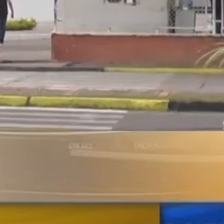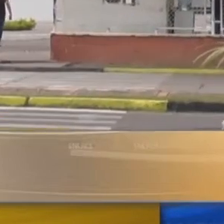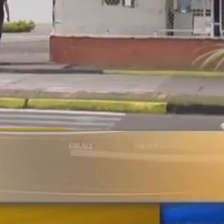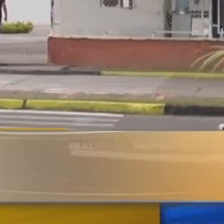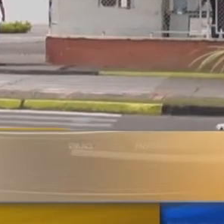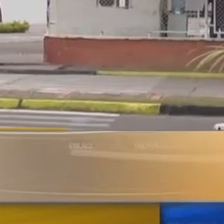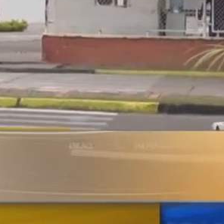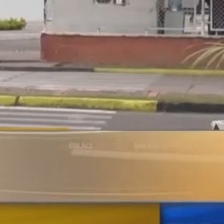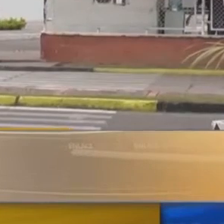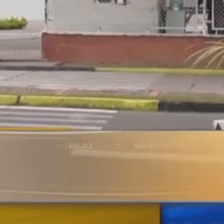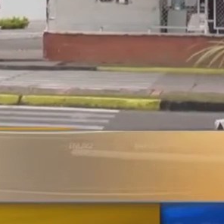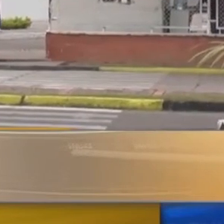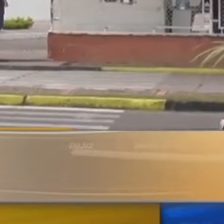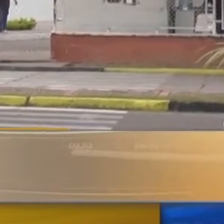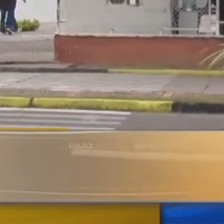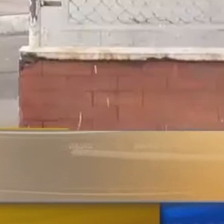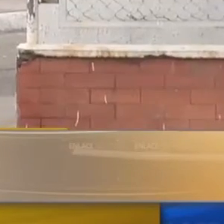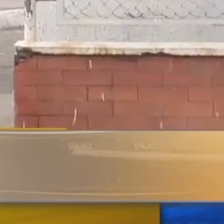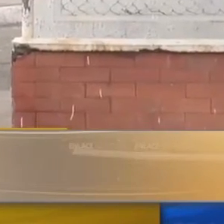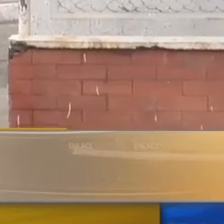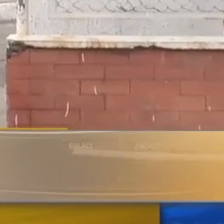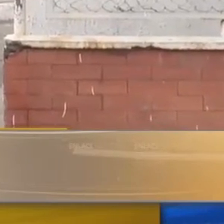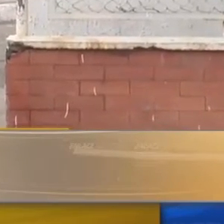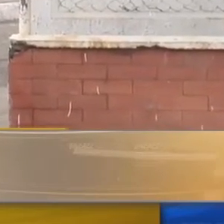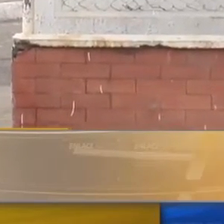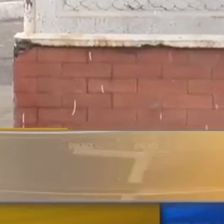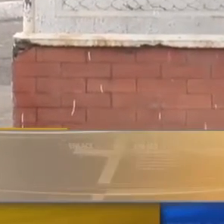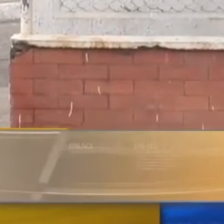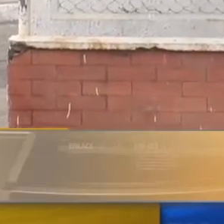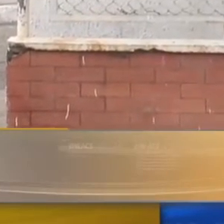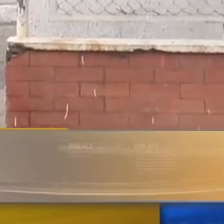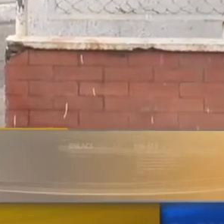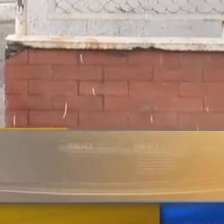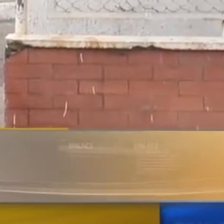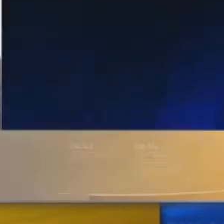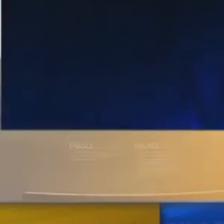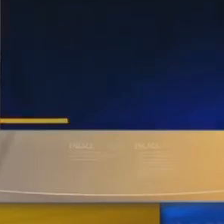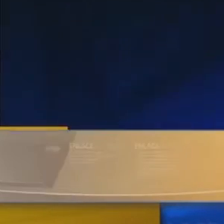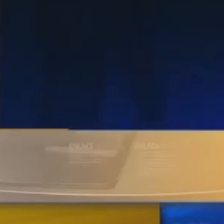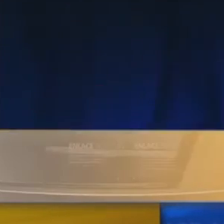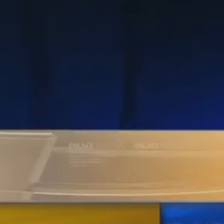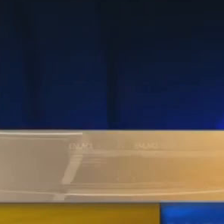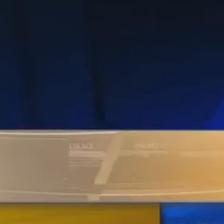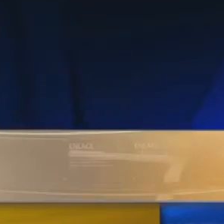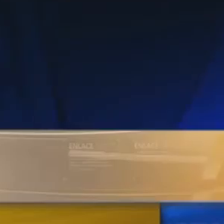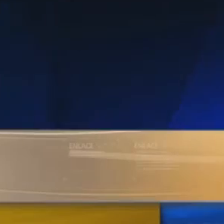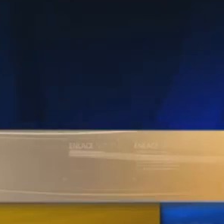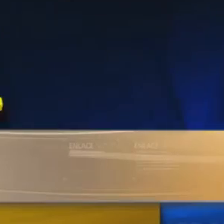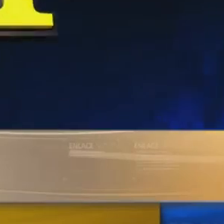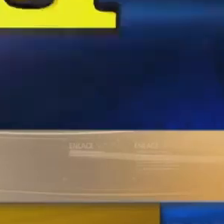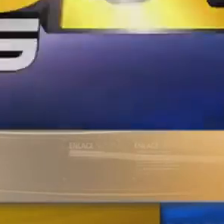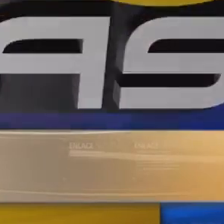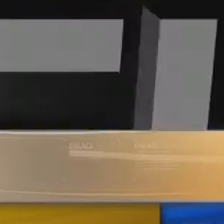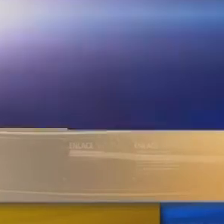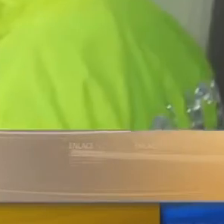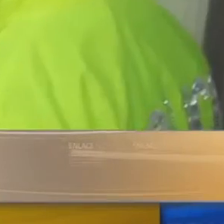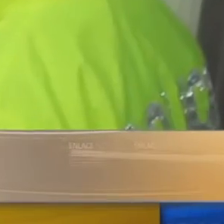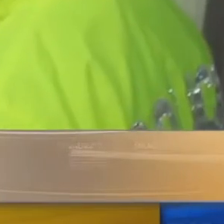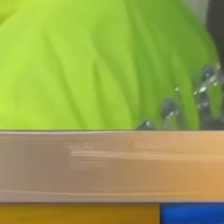se encontraba al interior del departamento de policía Magdalena Medio. Los hechos son materia de investigación. El joven se habría disparado con su arma de